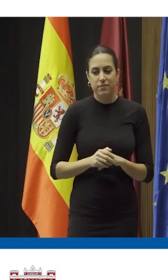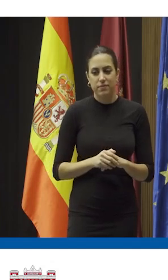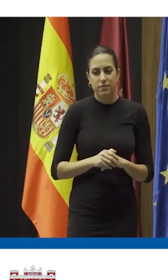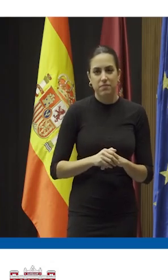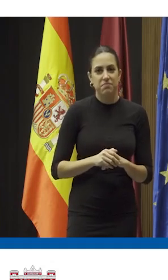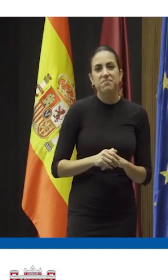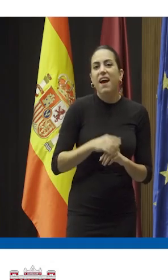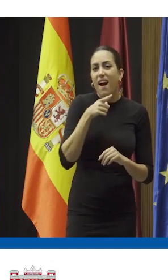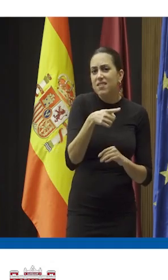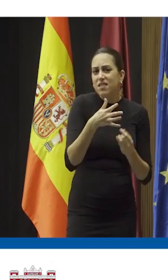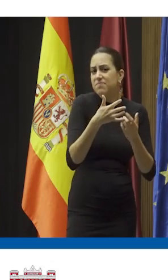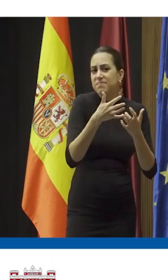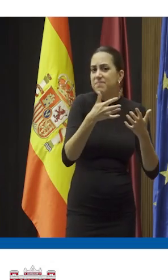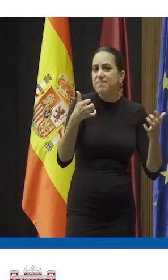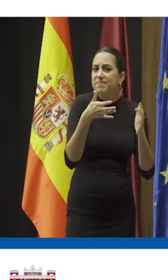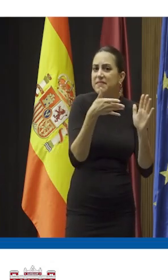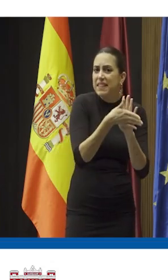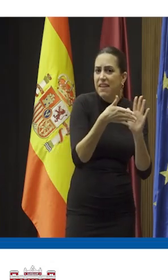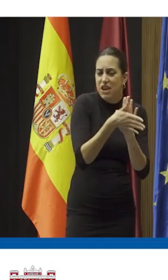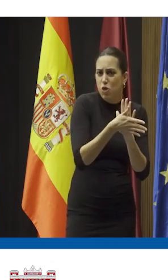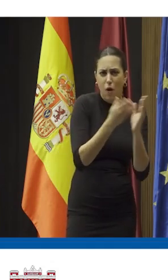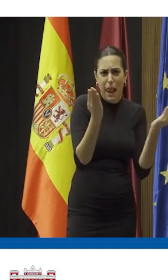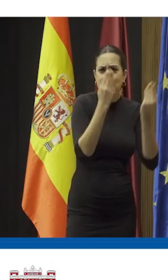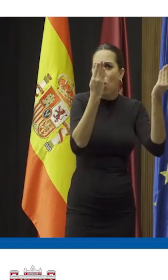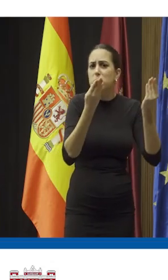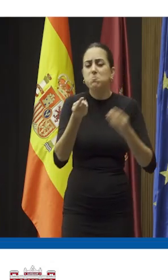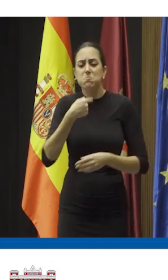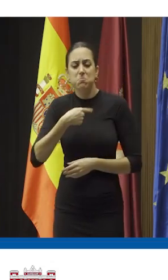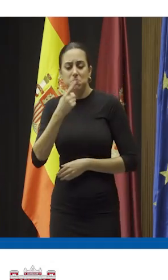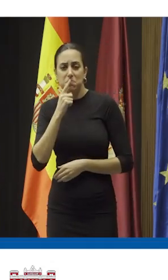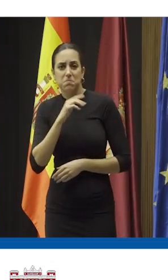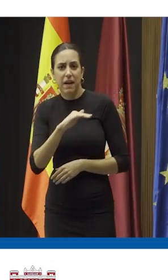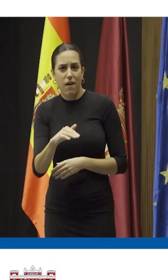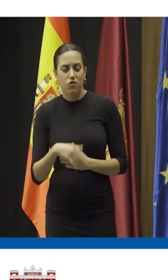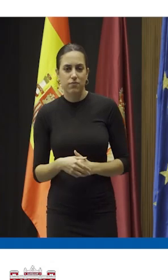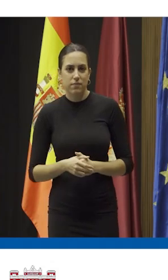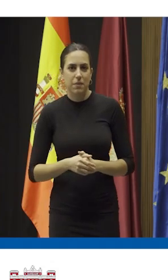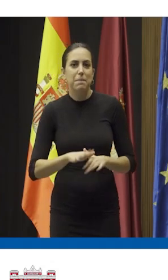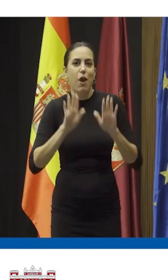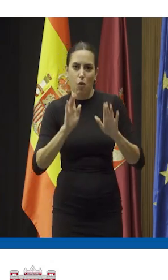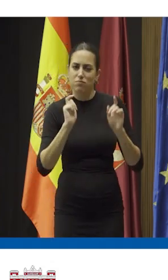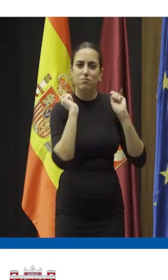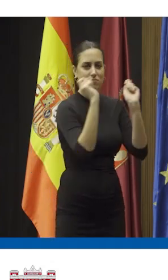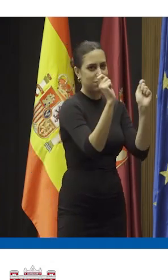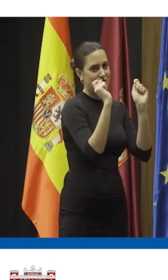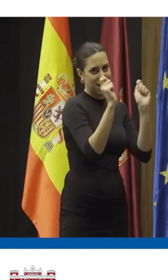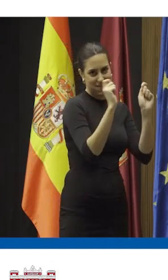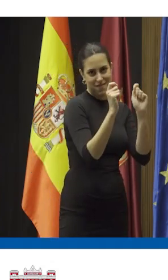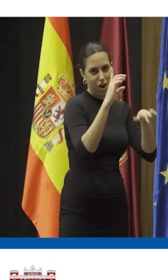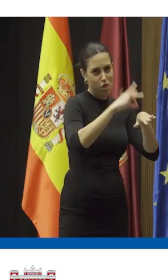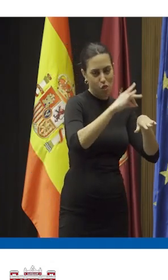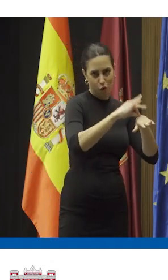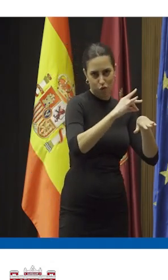mejor la defino. Ahora, que no hay quien me prohíba felicitar al